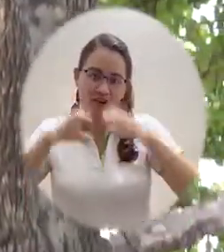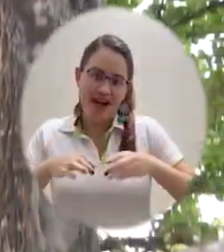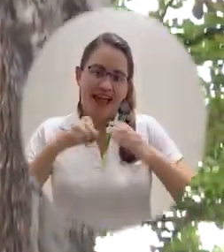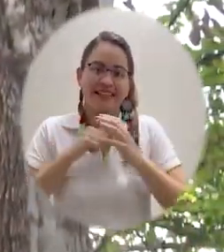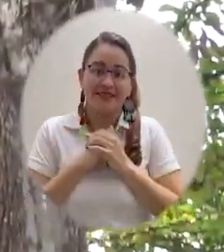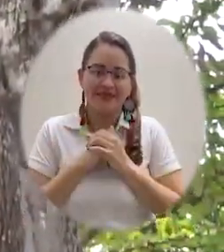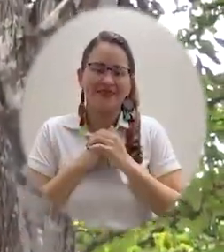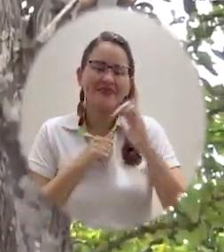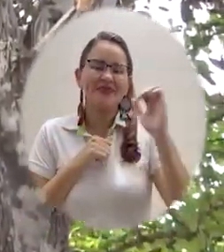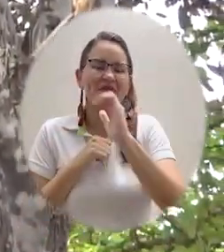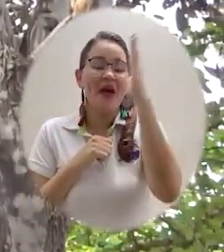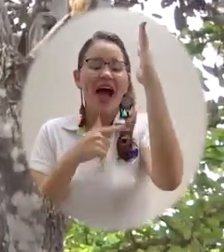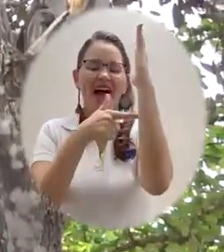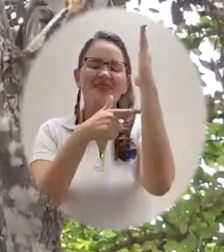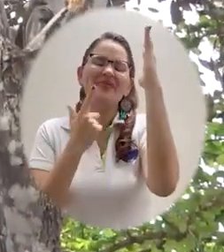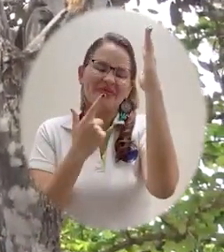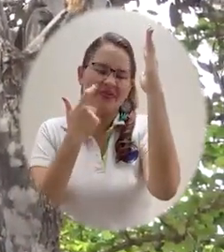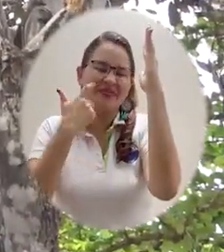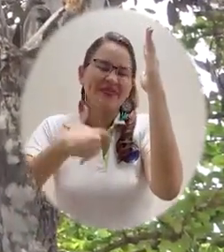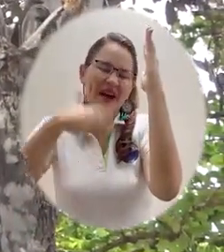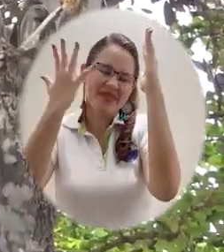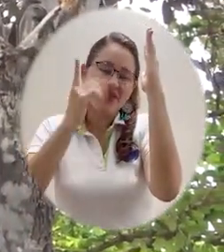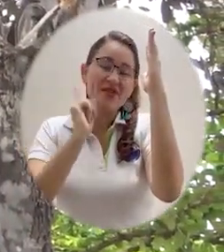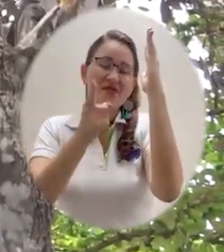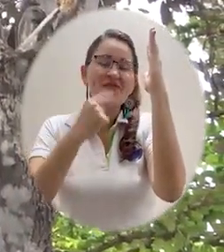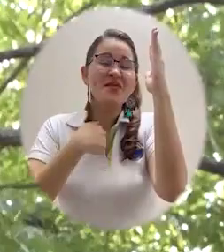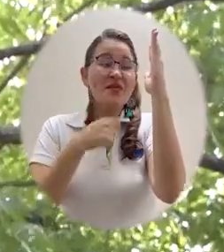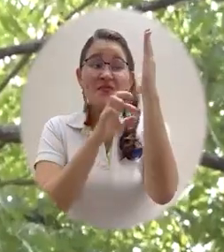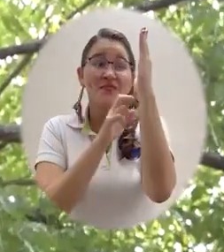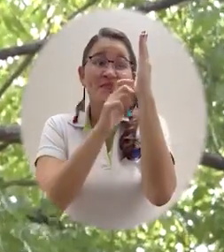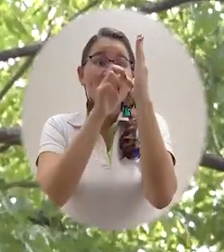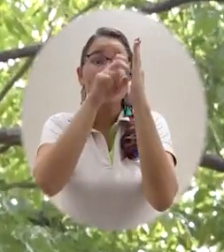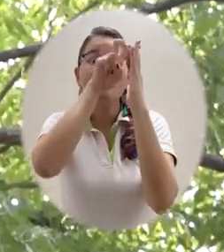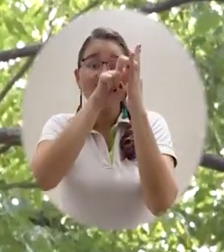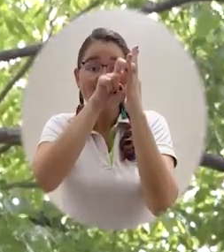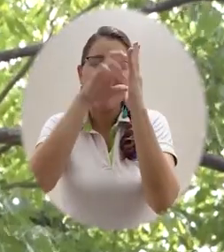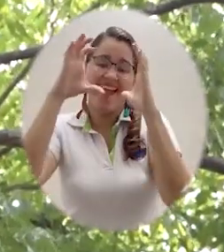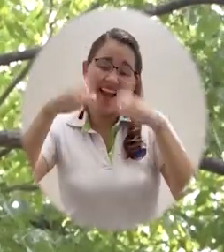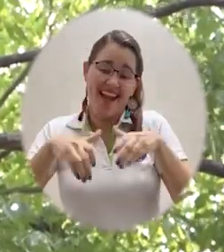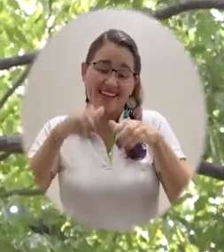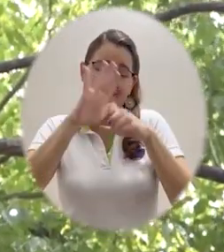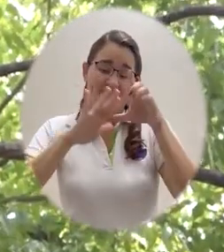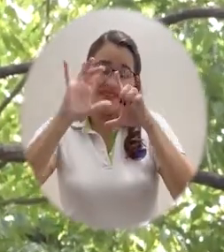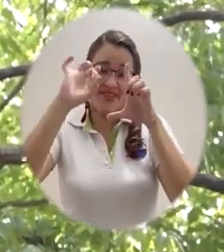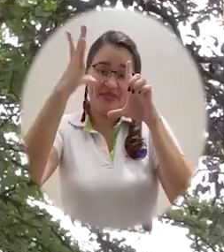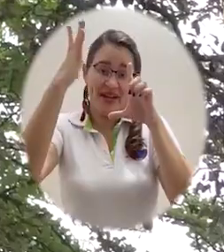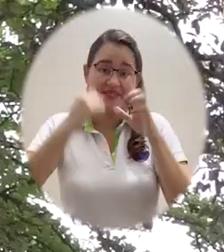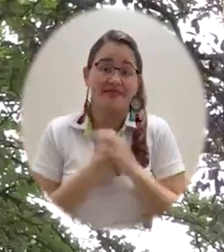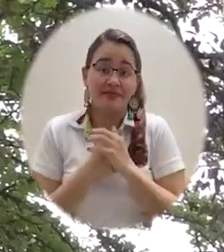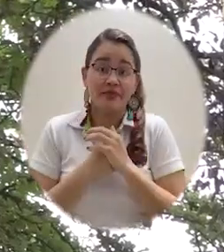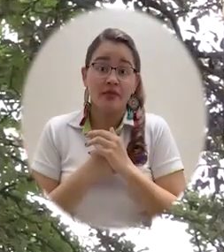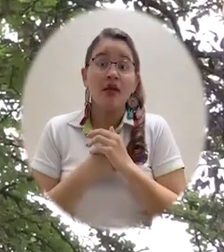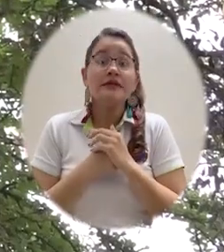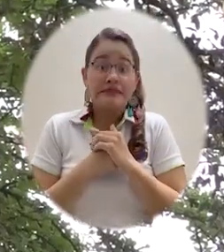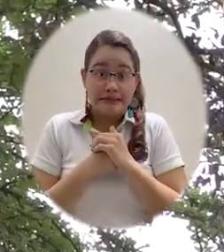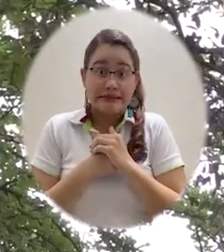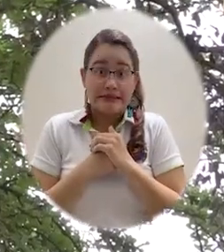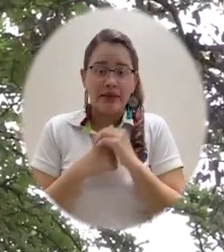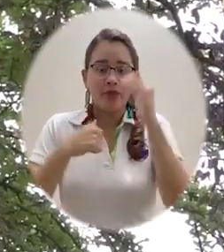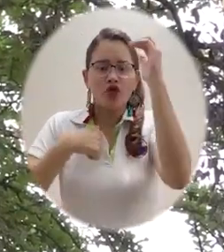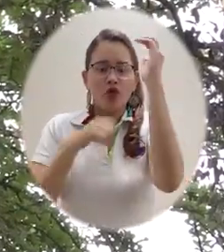Este es el sitio donde usualmente yo doy mis clases, famoso árbol, para poder seguir mis clases